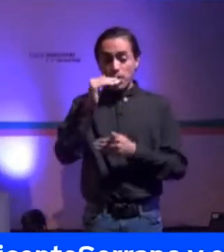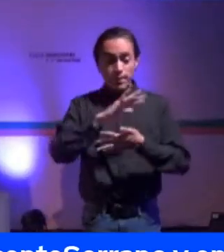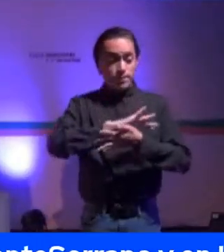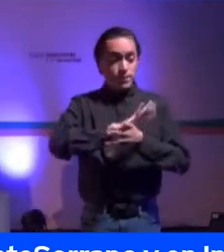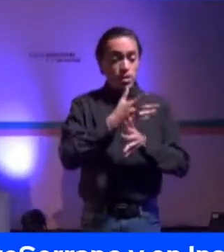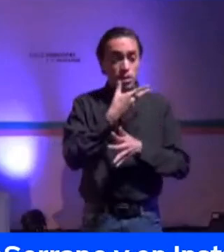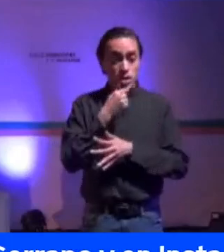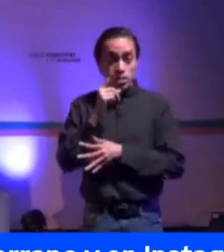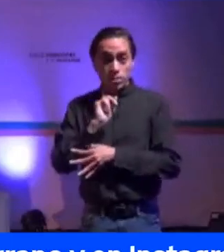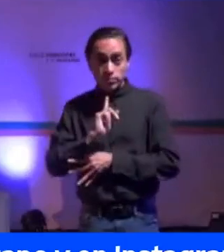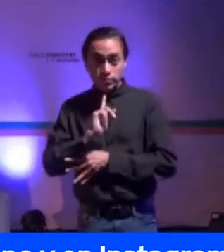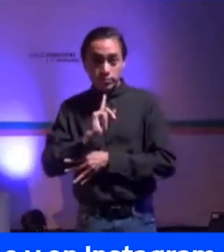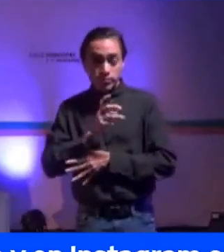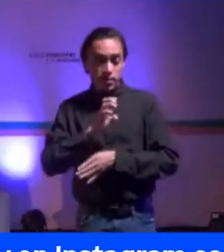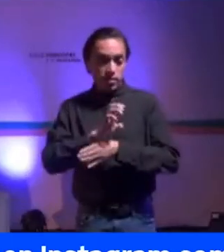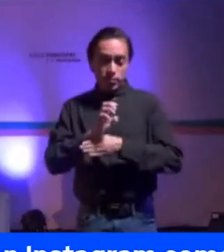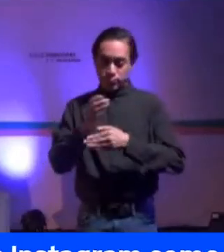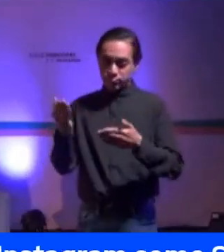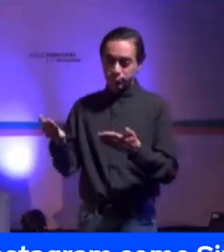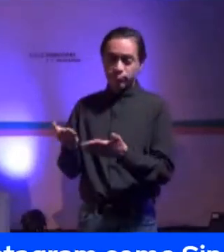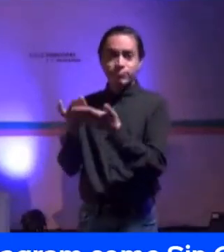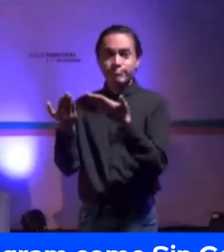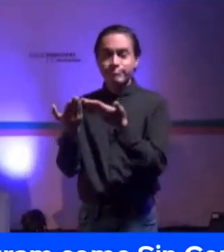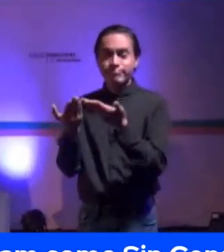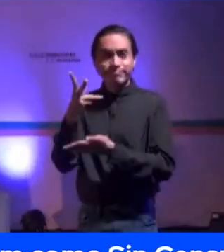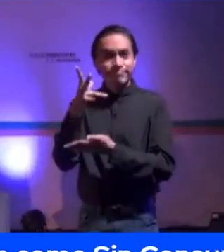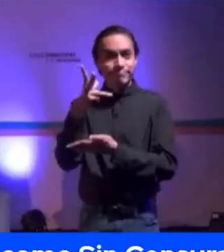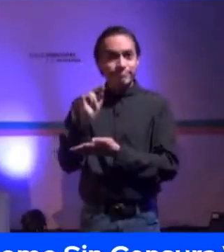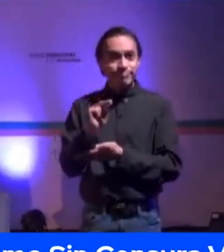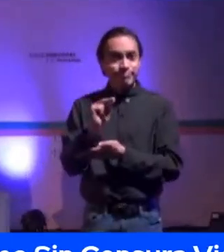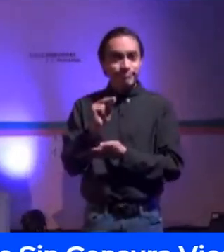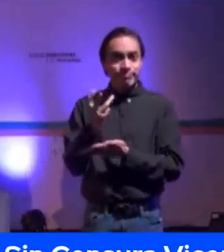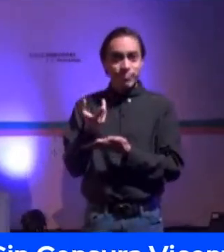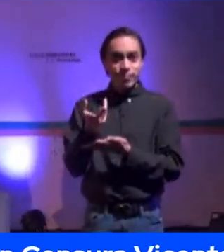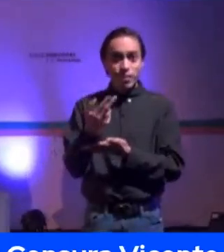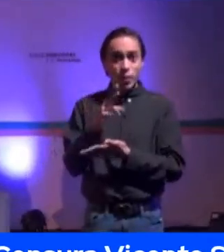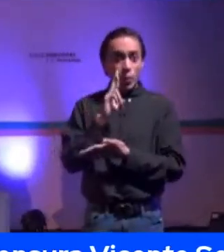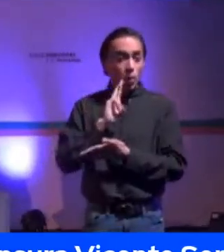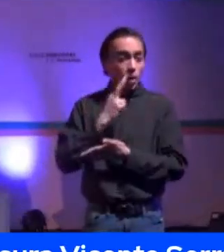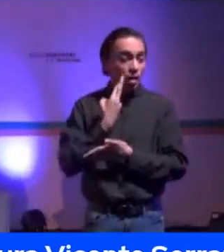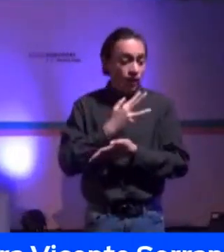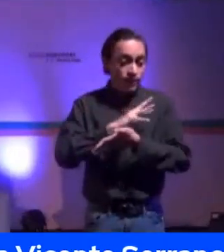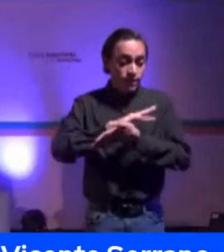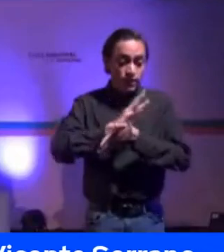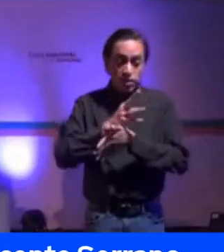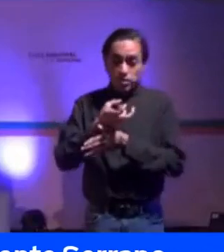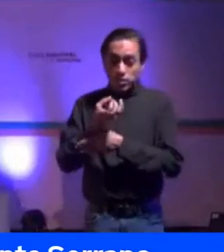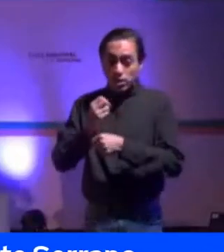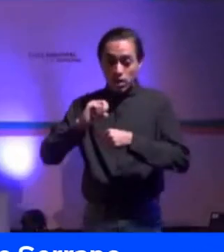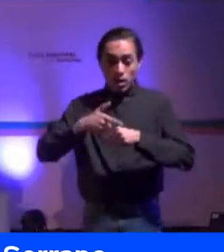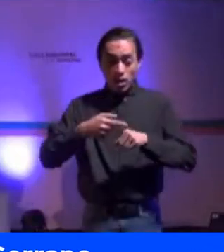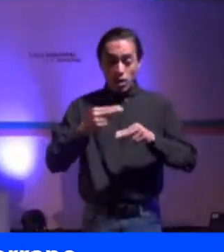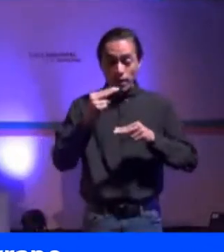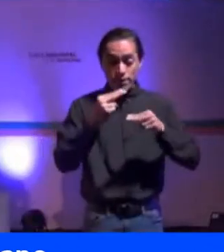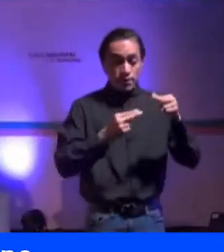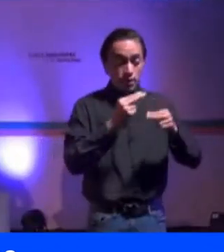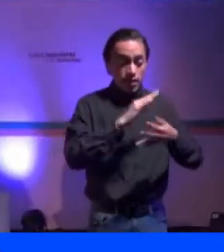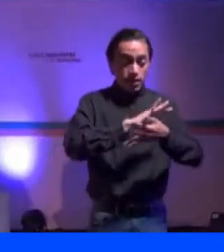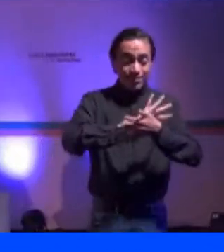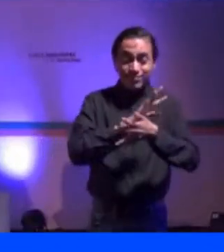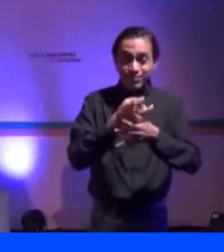de un lado, no la podemos promover del otro. Ni el racismo, ni el clasismo, ni la